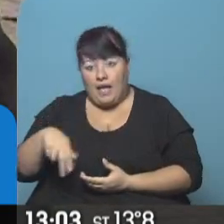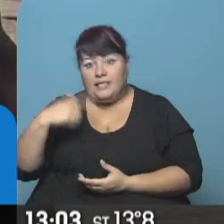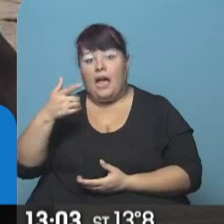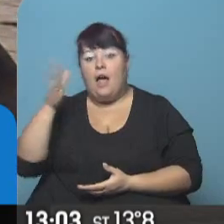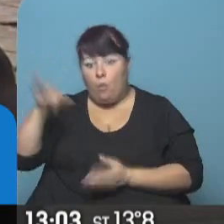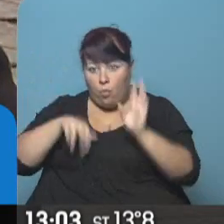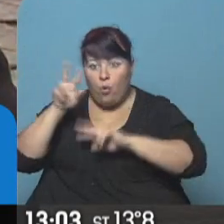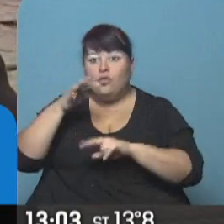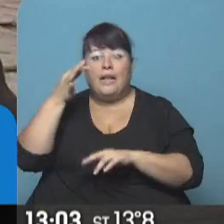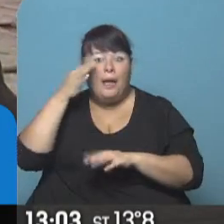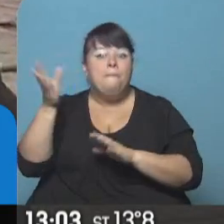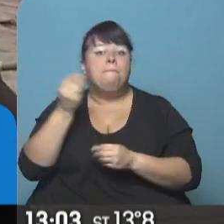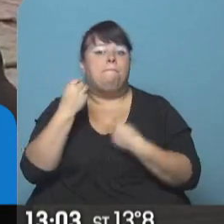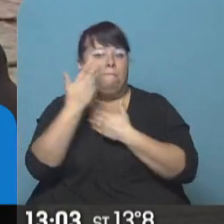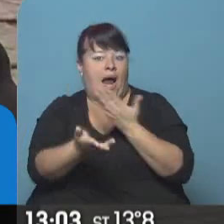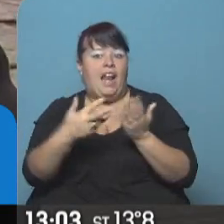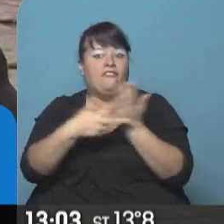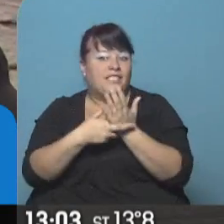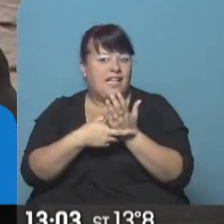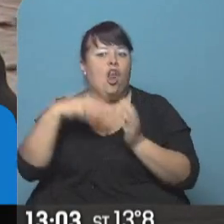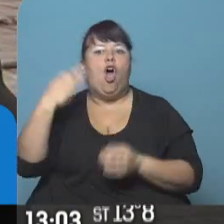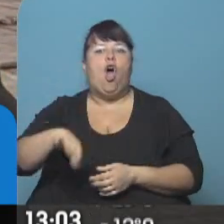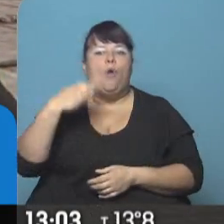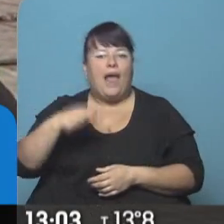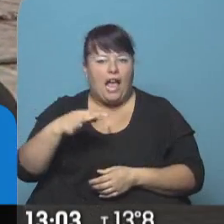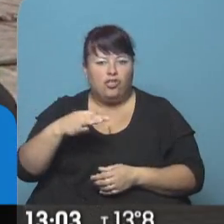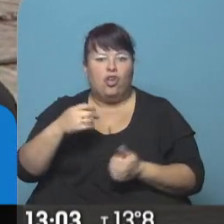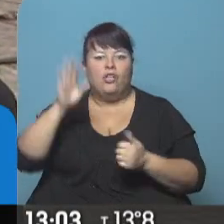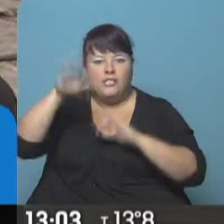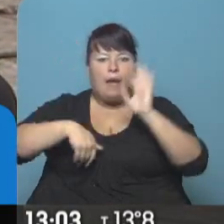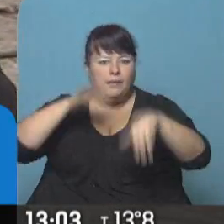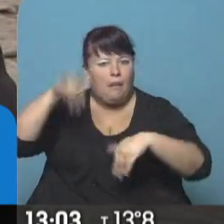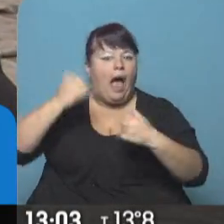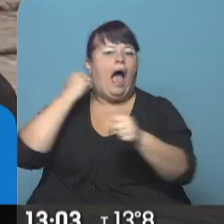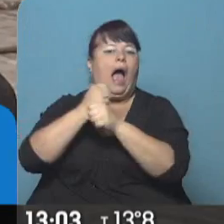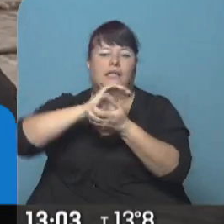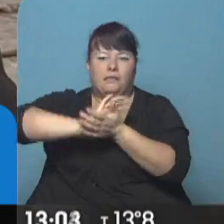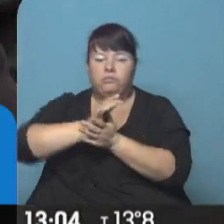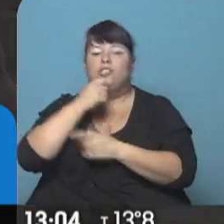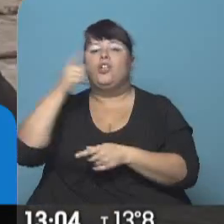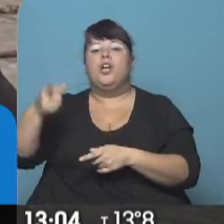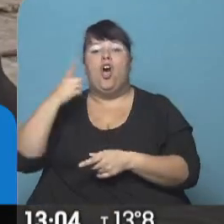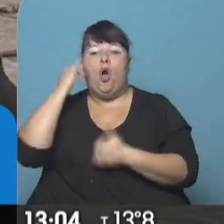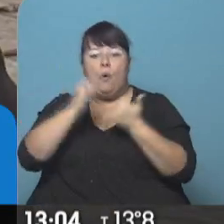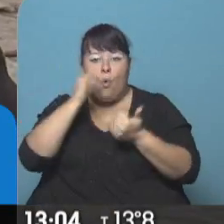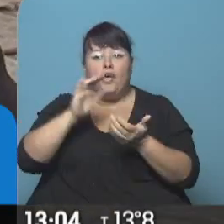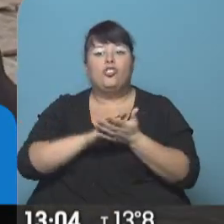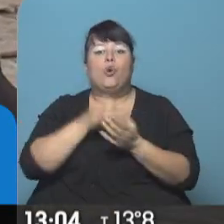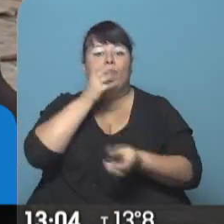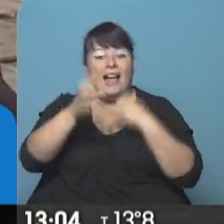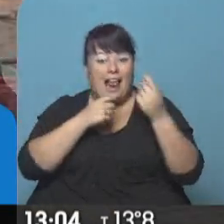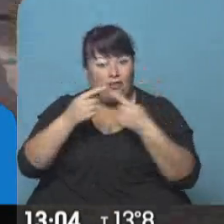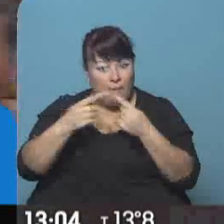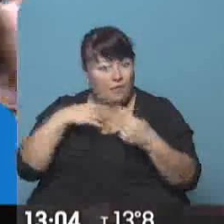a estos testigos a los efectos de que la fiscalía tiene la obligación de evacuar citas esto es todo lo que el imputado refiere al marco de la declaración